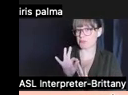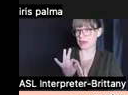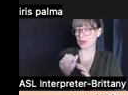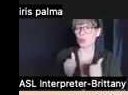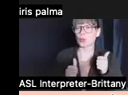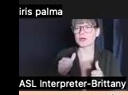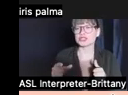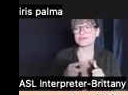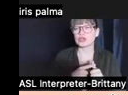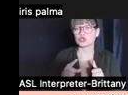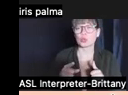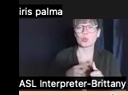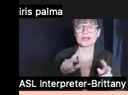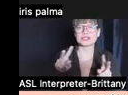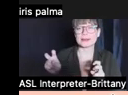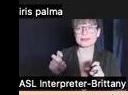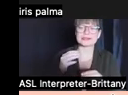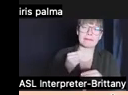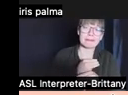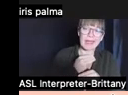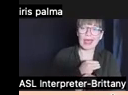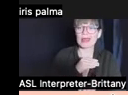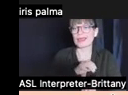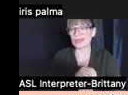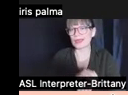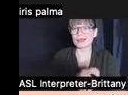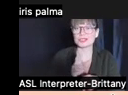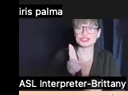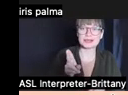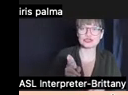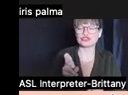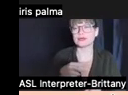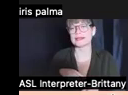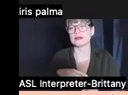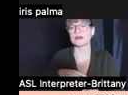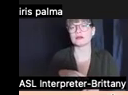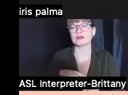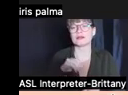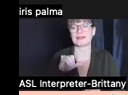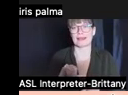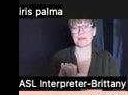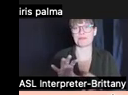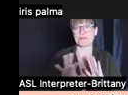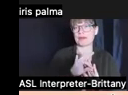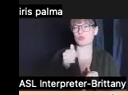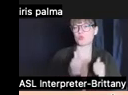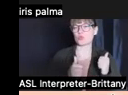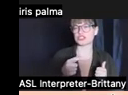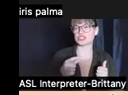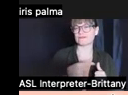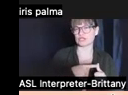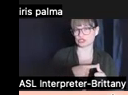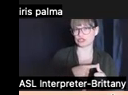puede escoger qué quiere hacer primero. Si tiene matemáticas, inglés, ¿quieres hacer el inglés primero o la matemática?